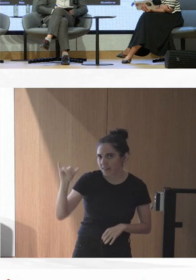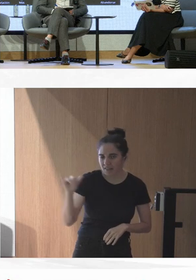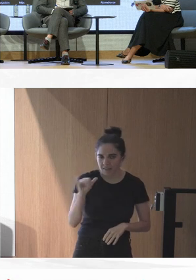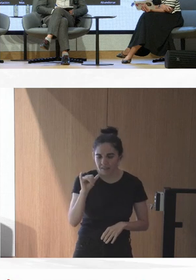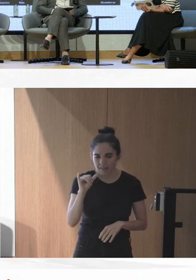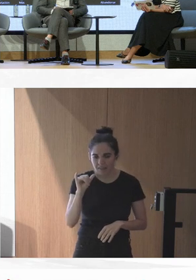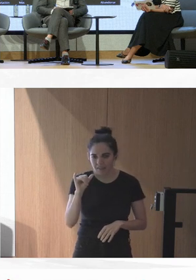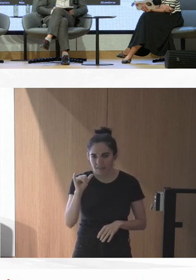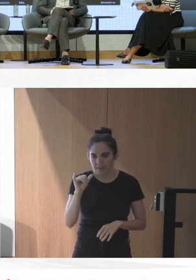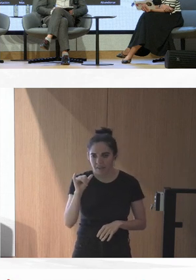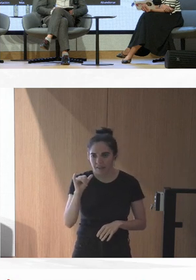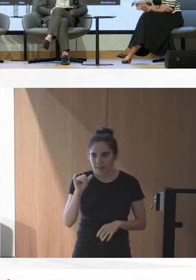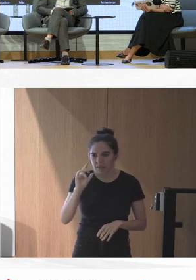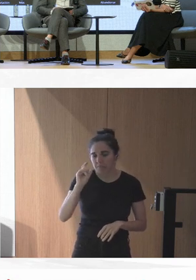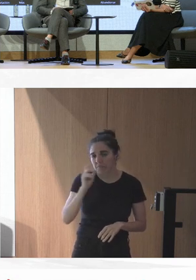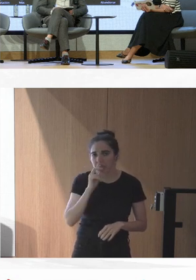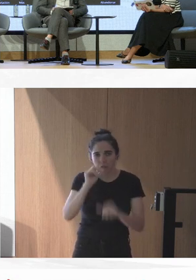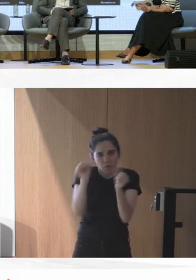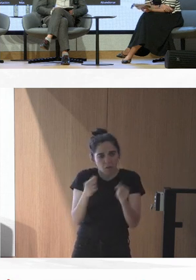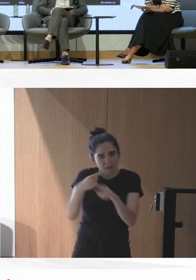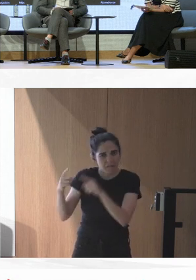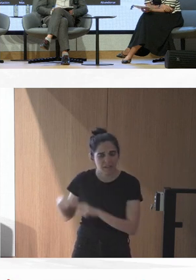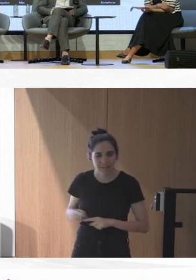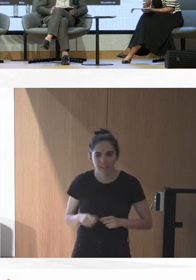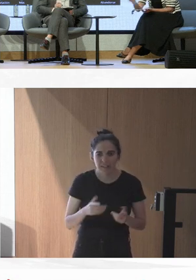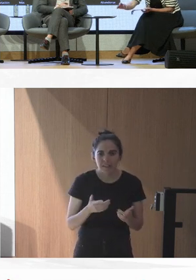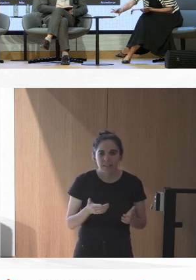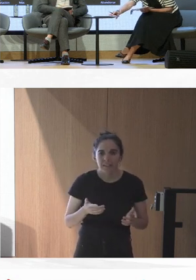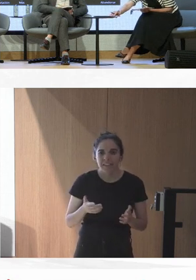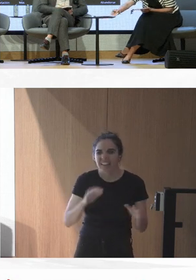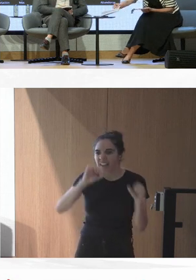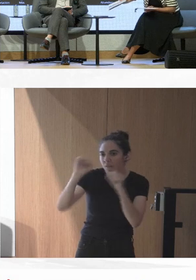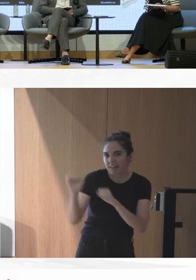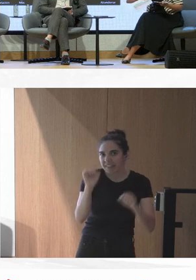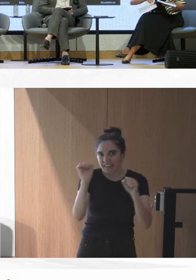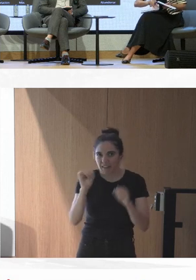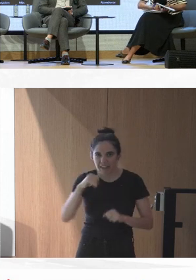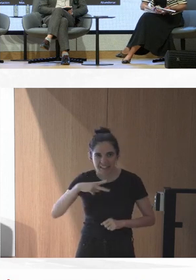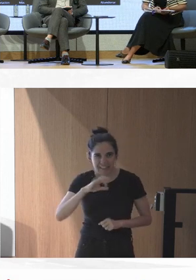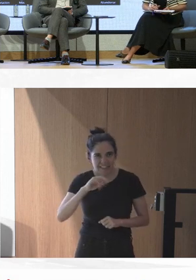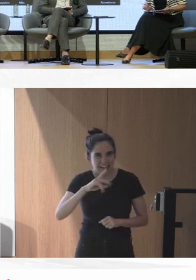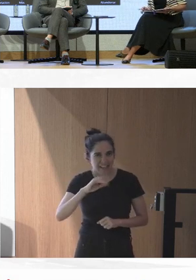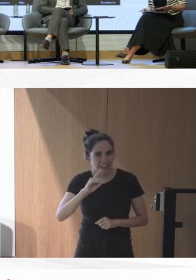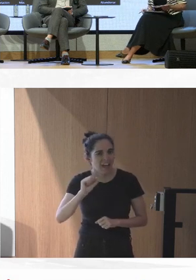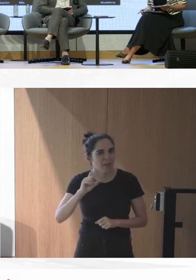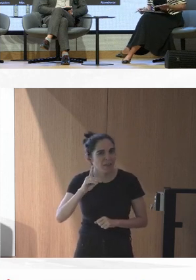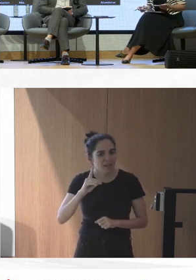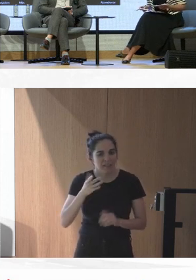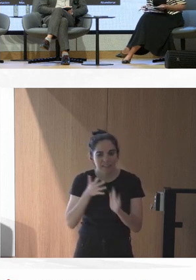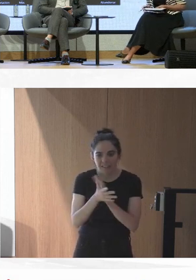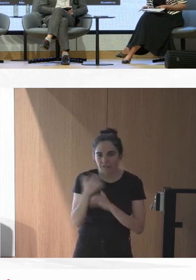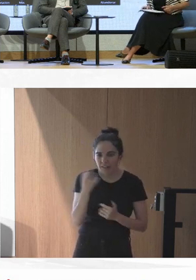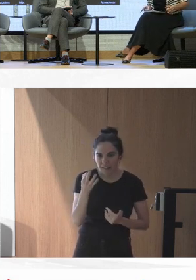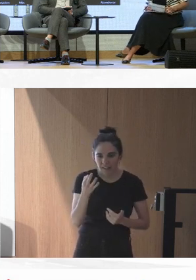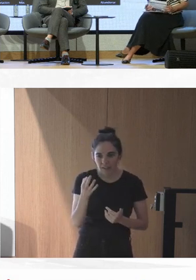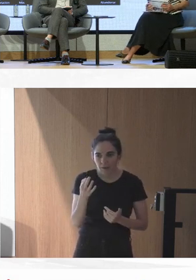una modalidad o en otra. Se podría decir que la defensa de insanidad ha generado un